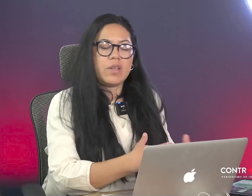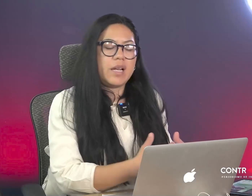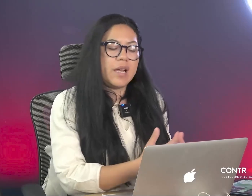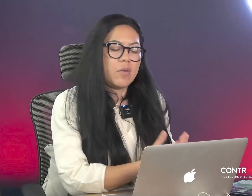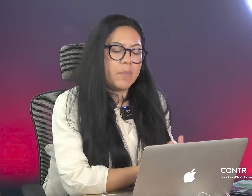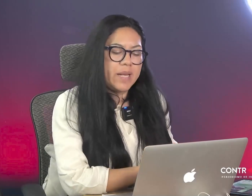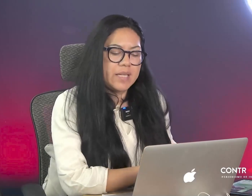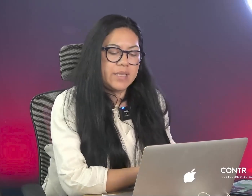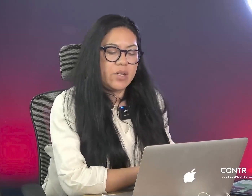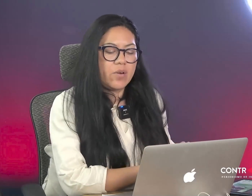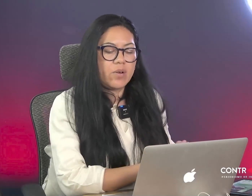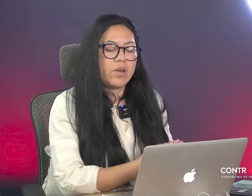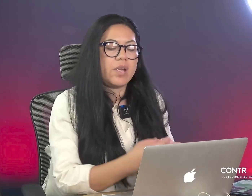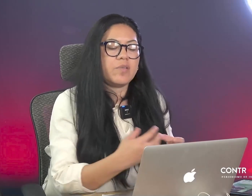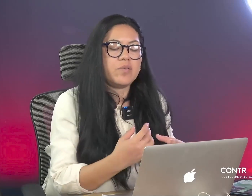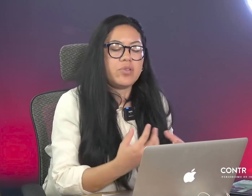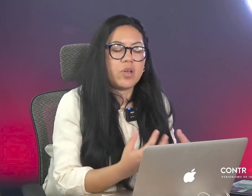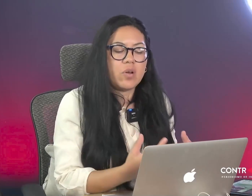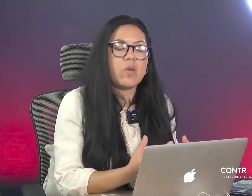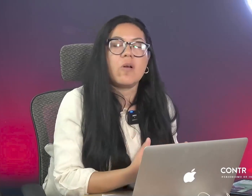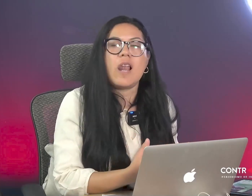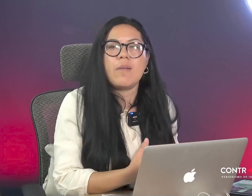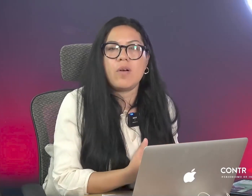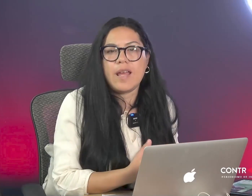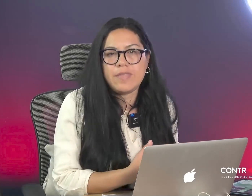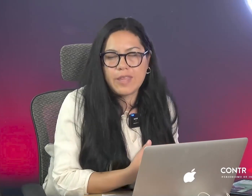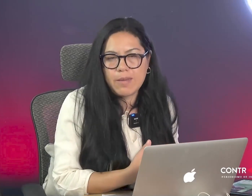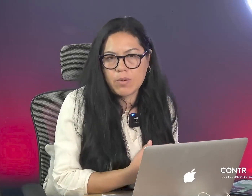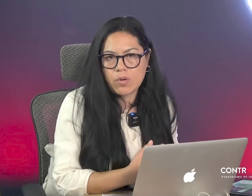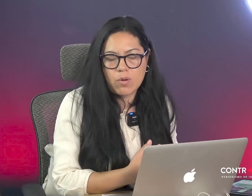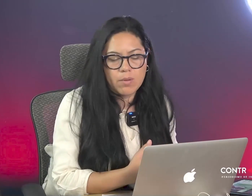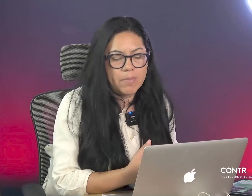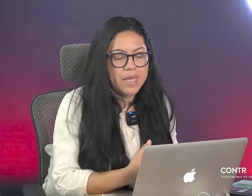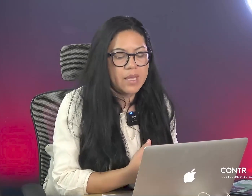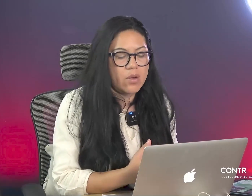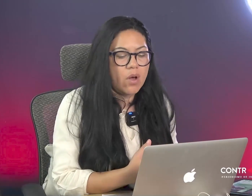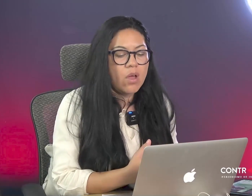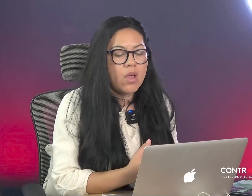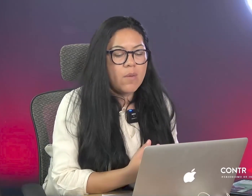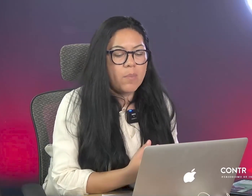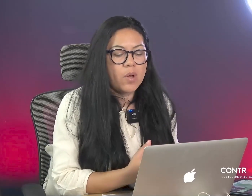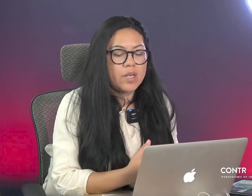marco de la cooperación, en un tono colaborativo con